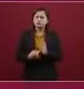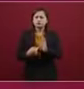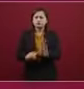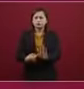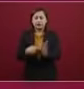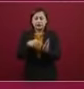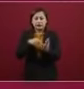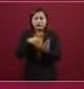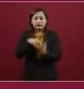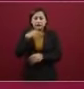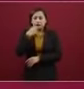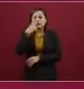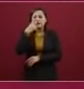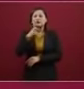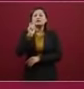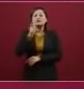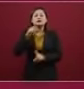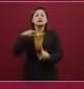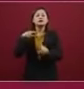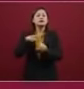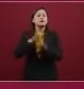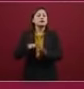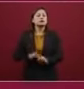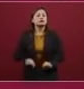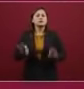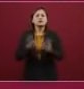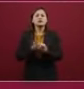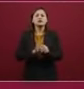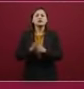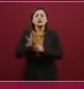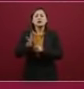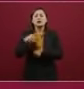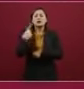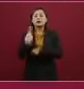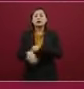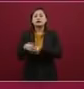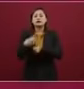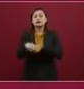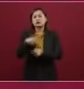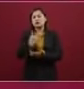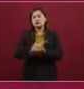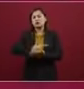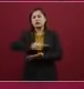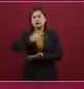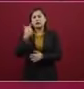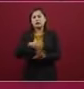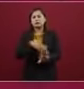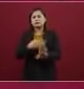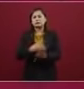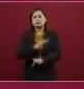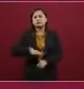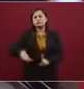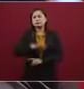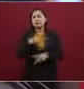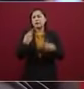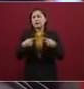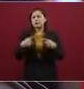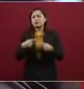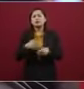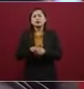la prioridad será combatir aquellos delitos que más afectan a la población. Y si revisamos